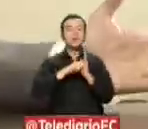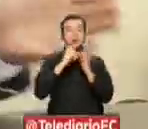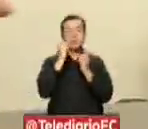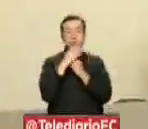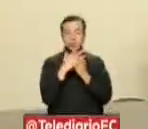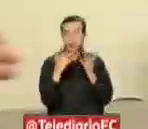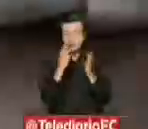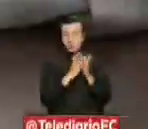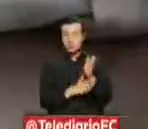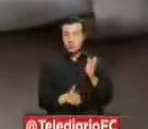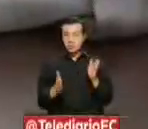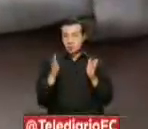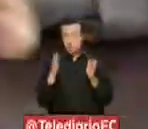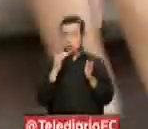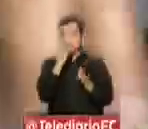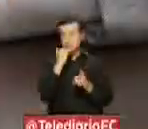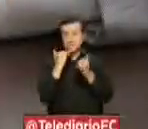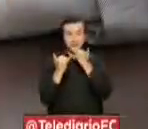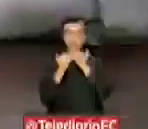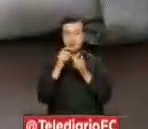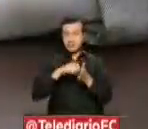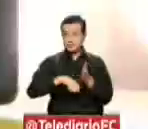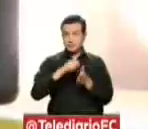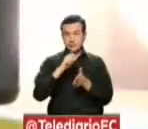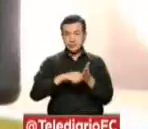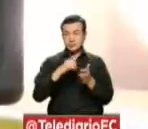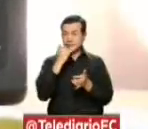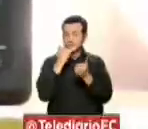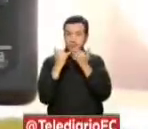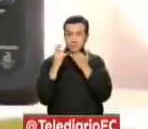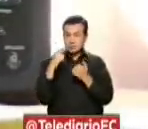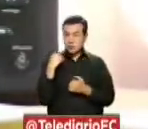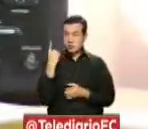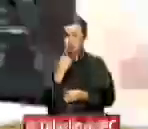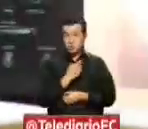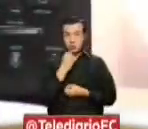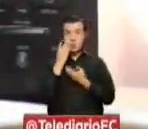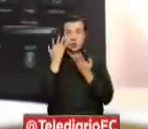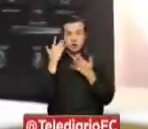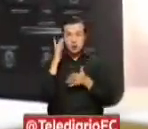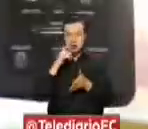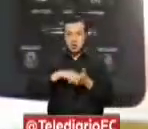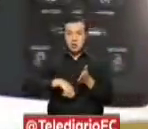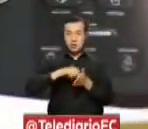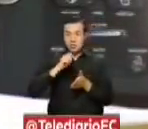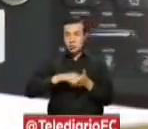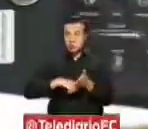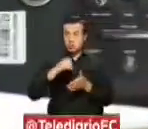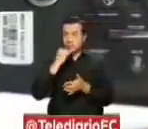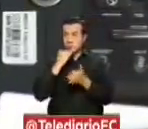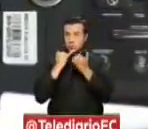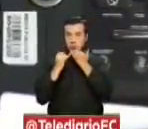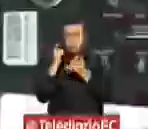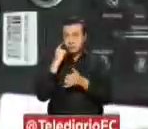revelaron que en este periodo hubo incumplimientos de contratos. Nosotros declaramos varios contratistas incumplidos,